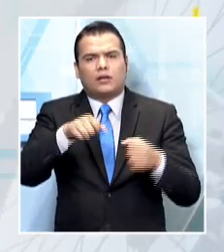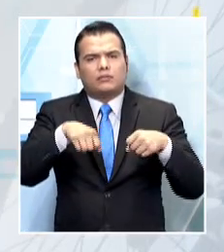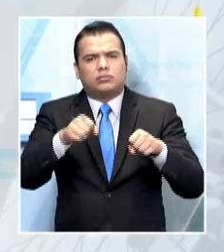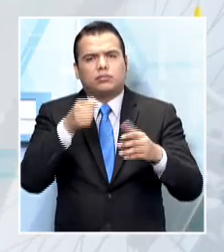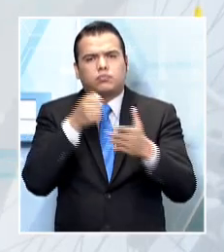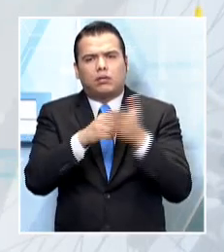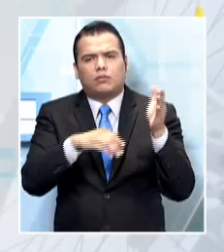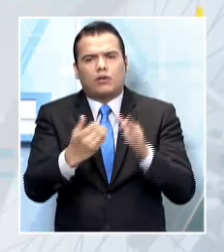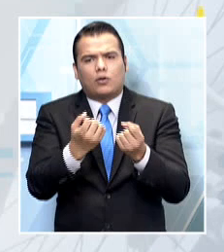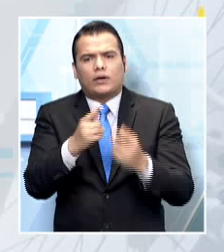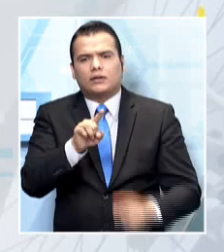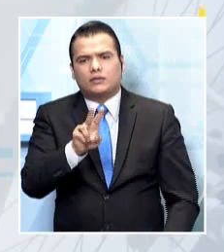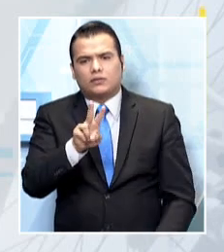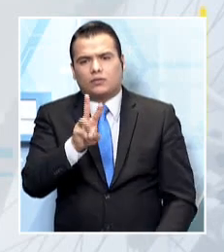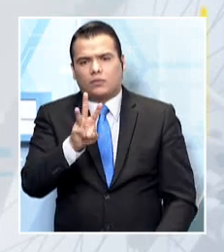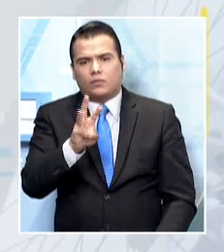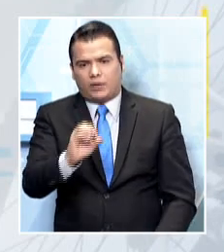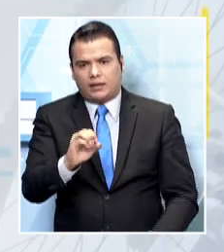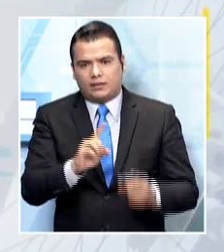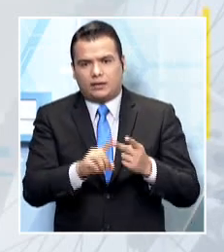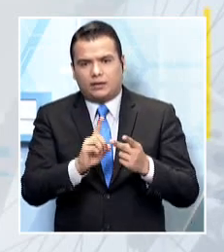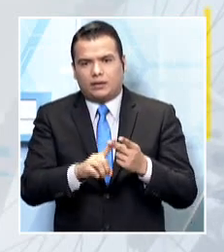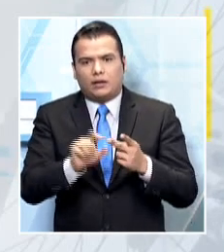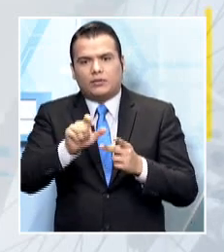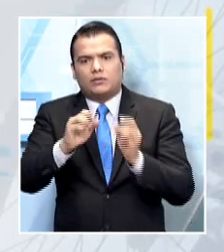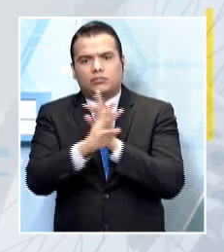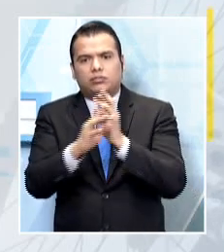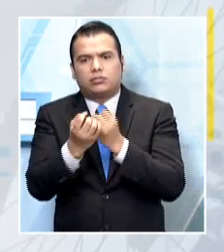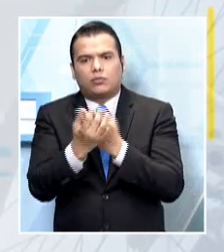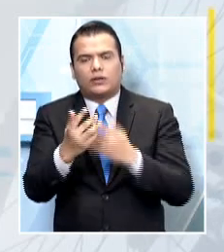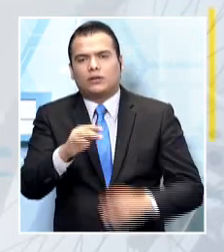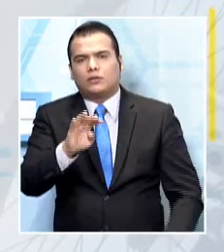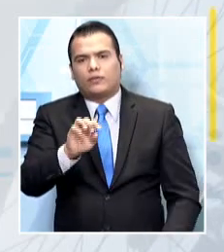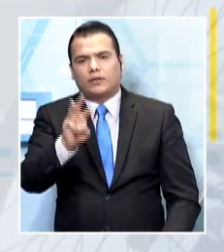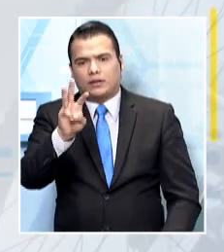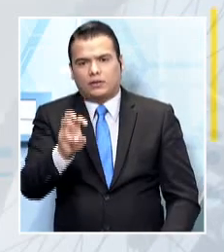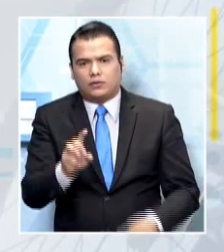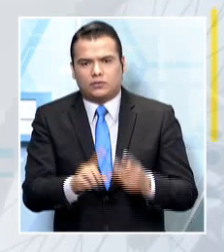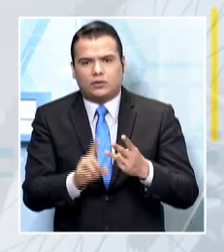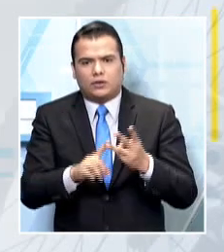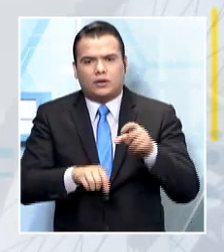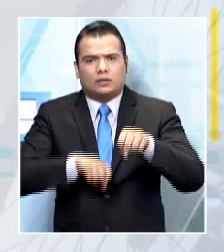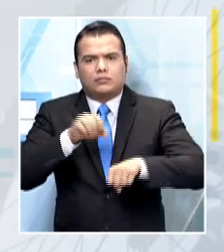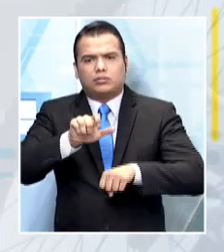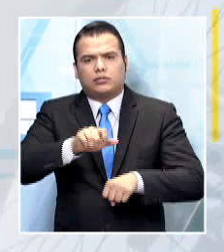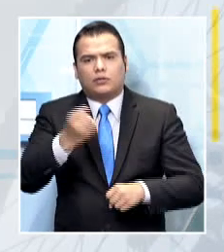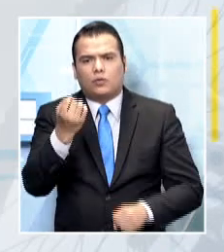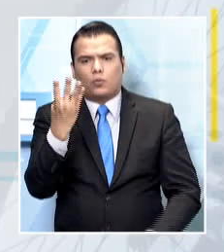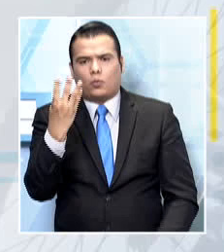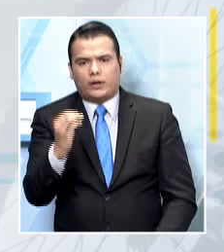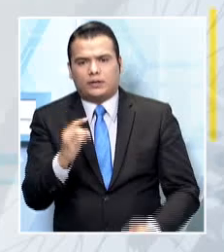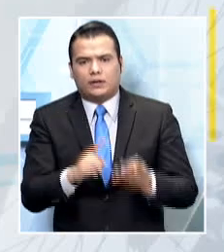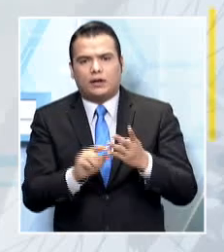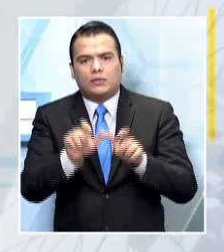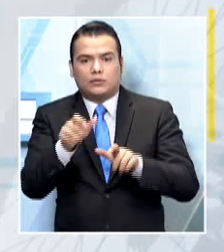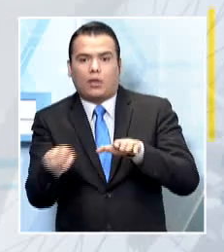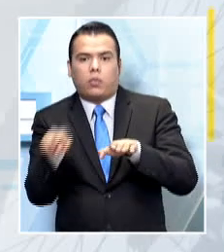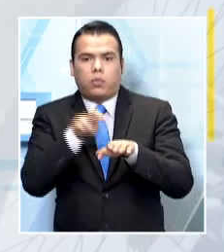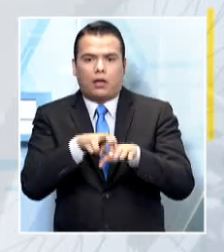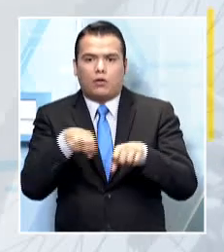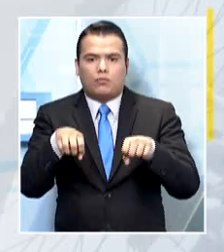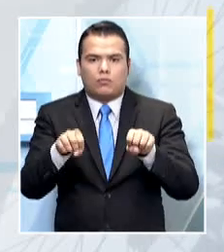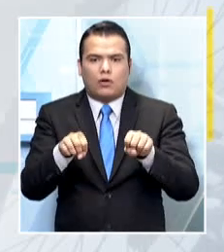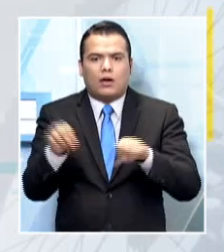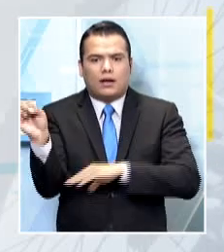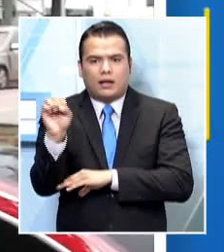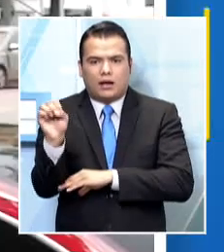Cali, seguido de 98 peatones, 40 ciclistas, 17 pasajeros de moto, 7 pasajeros de automóvil, 4 conductores de automóvil